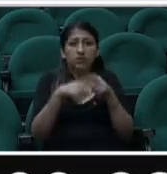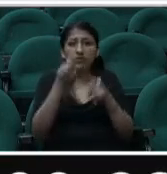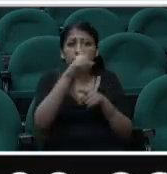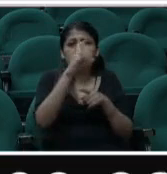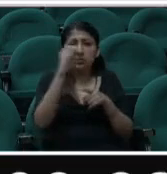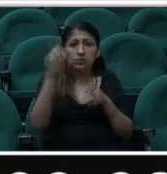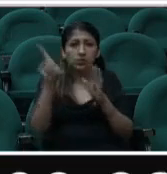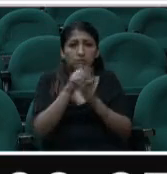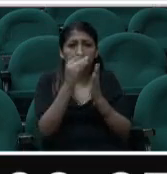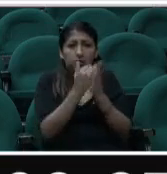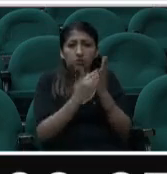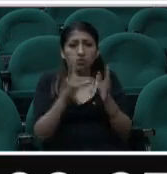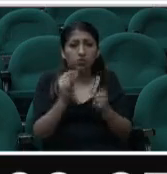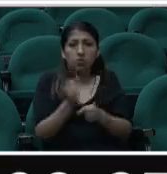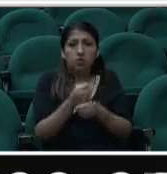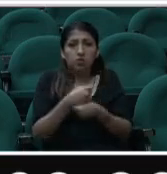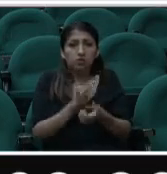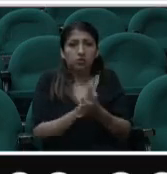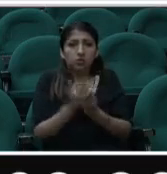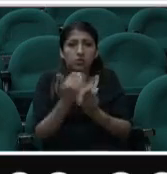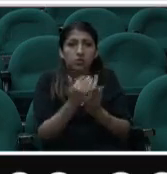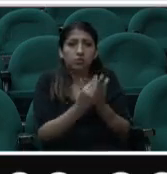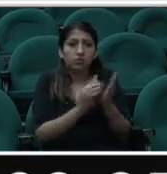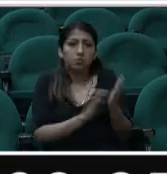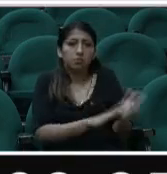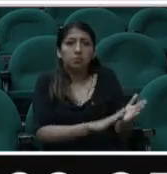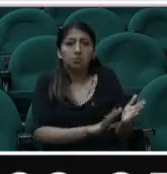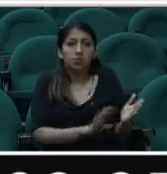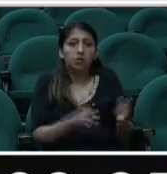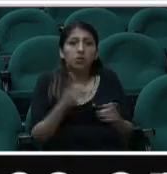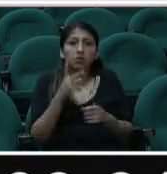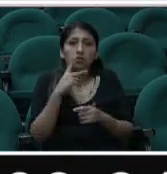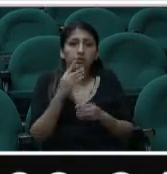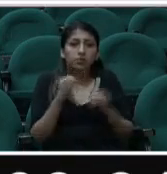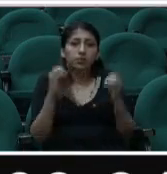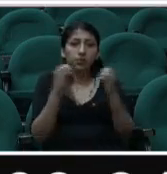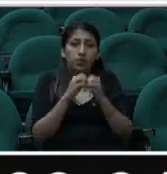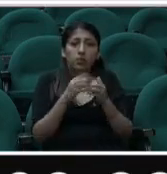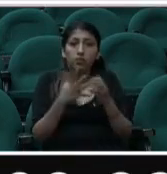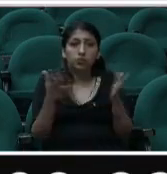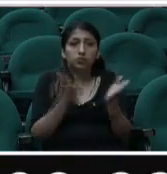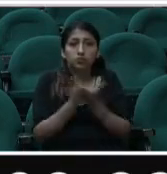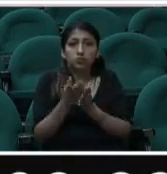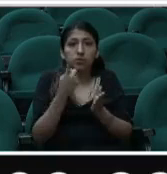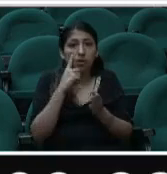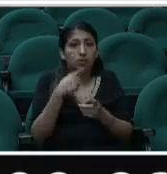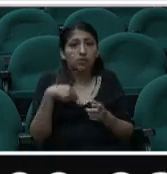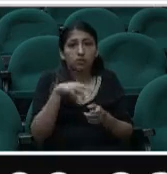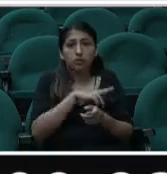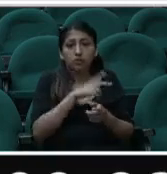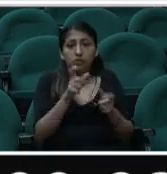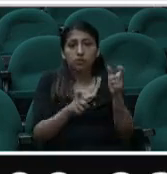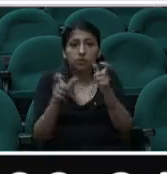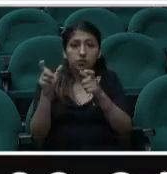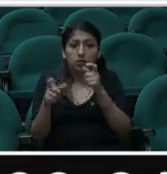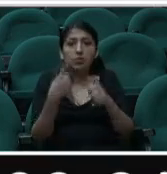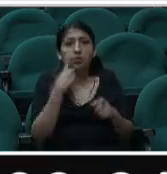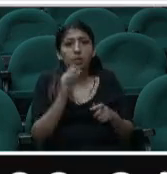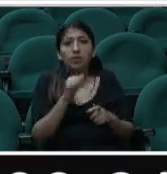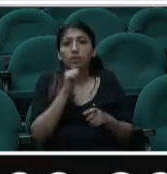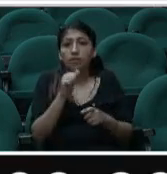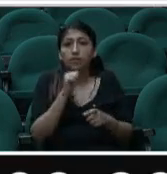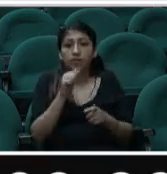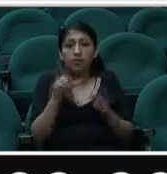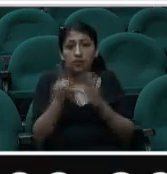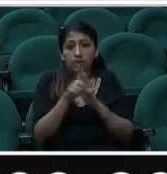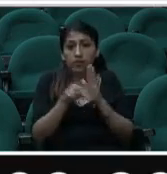actualmente están sin un reglamento y que sin duda tienen muchos beneficios para nuestros ciudadanos pero a la falta